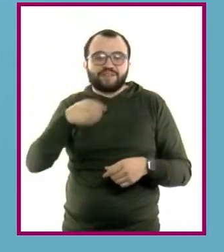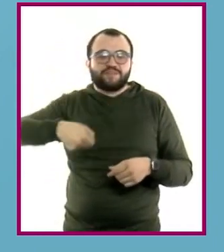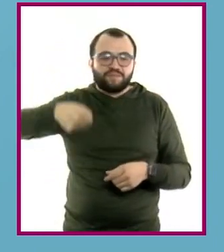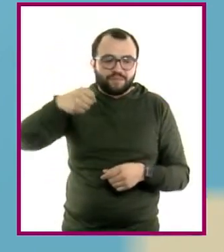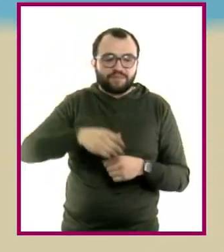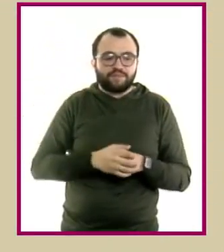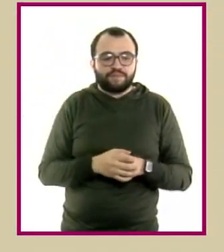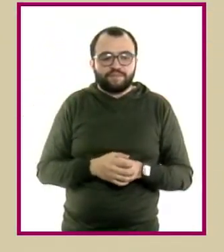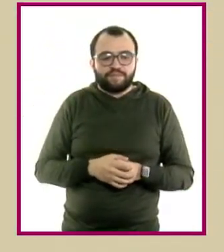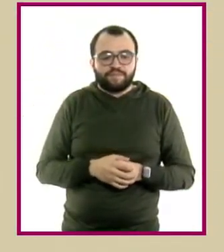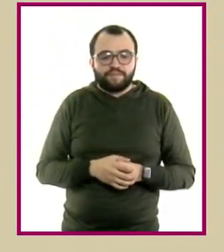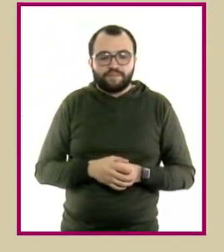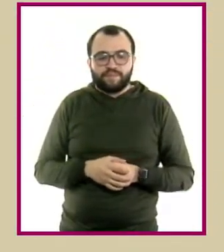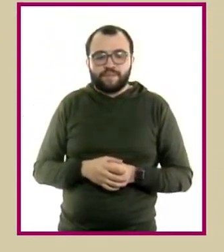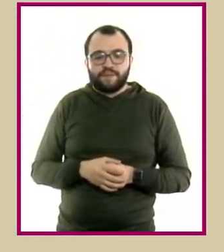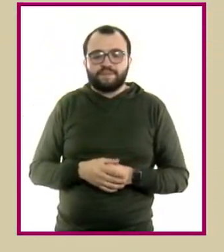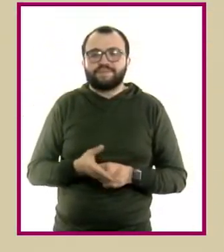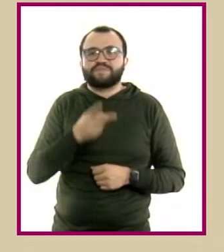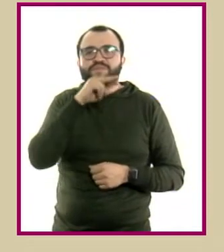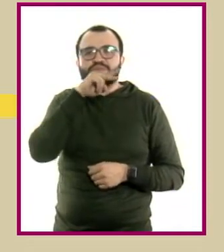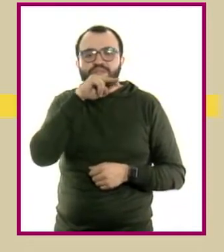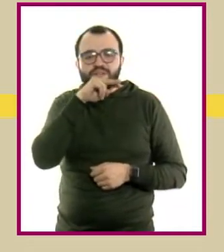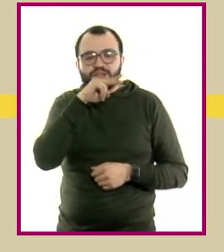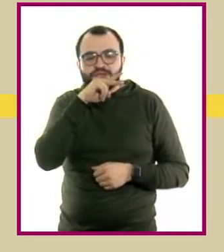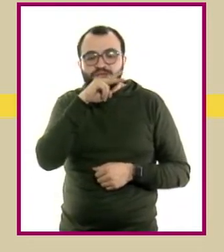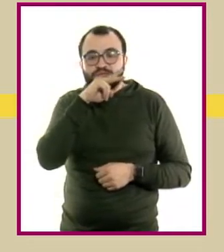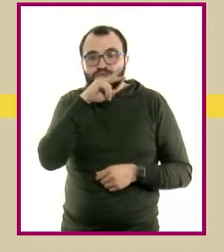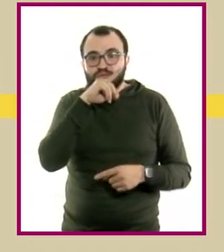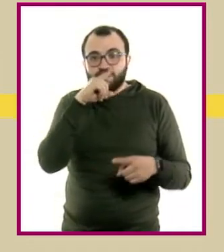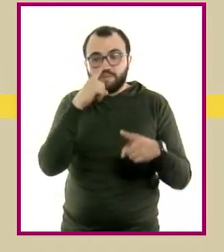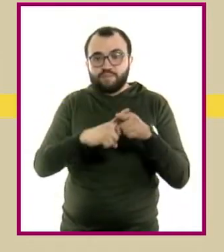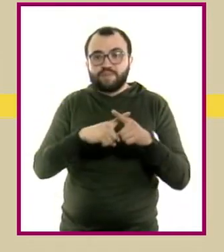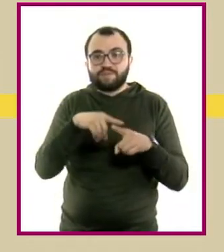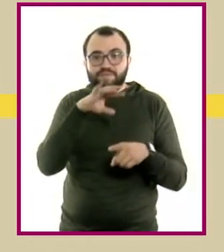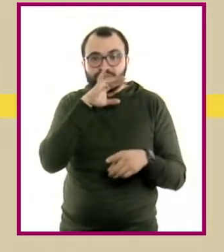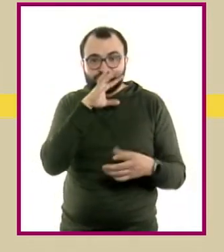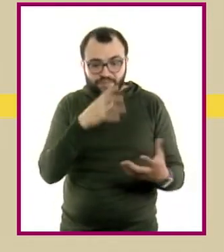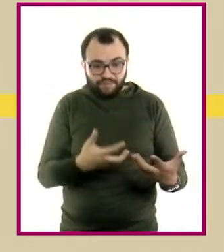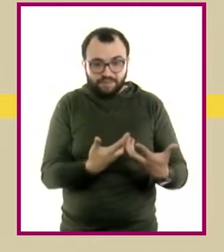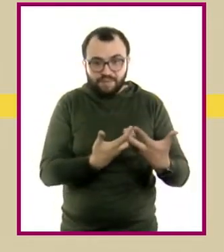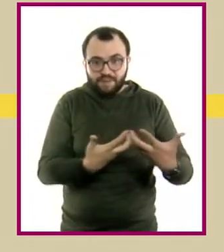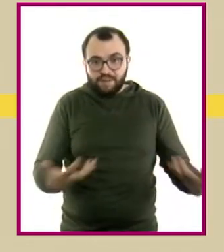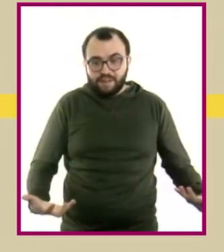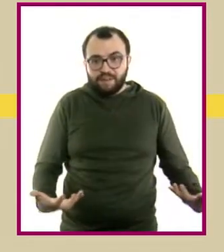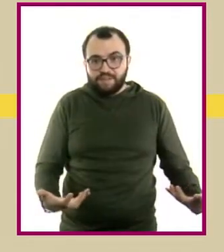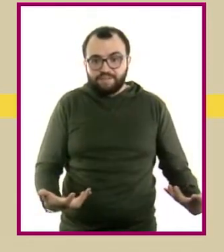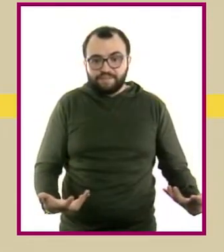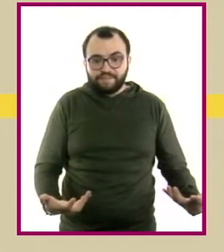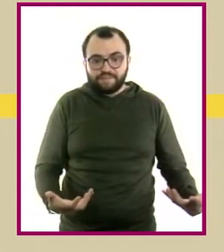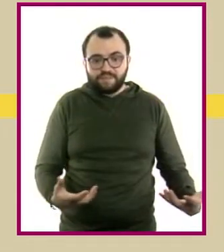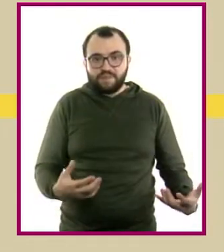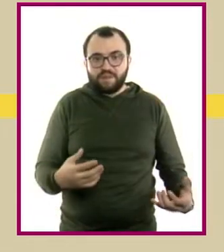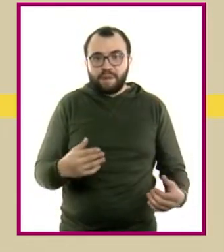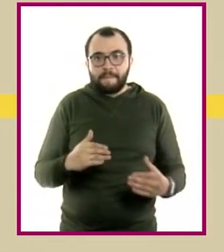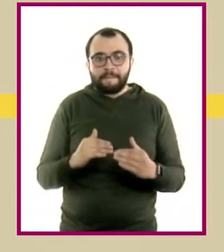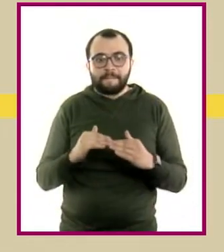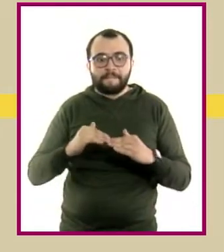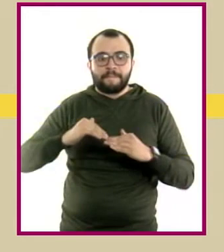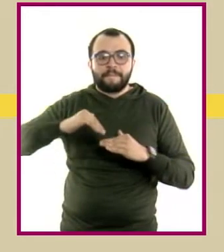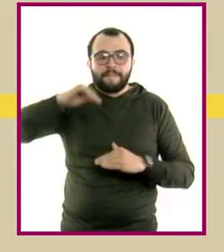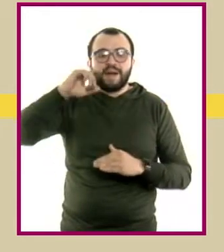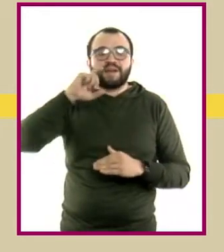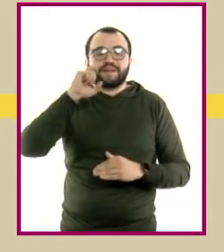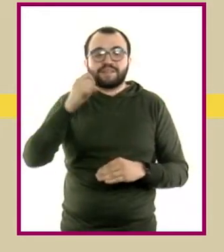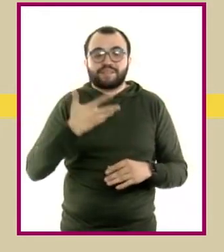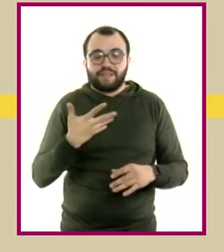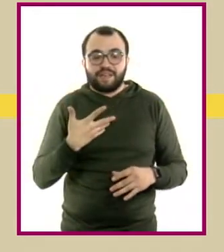Advance. La preocupación por la contaminación del suelo ha aumentado en los últimos años. Las actividades industriales